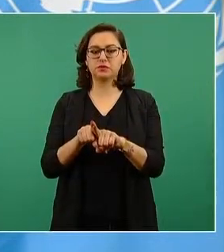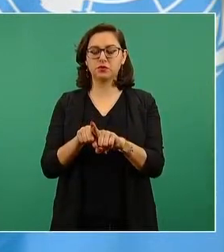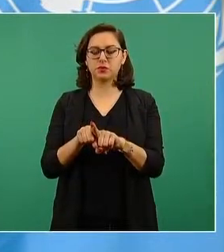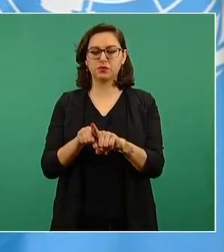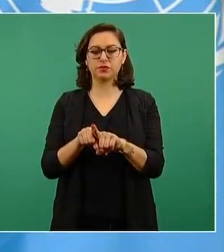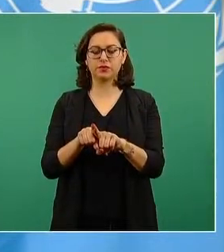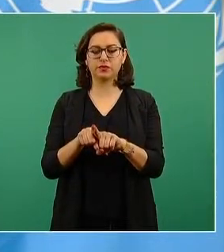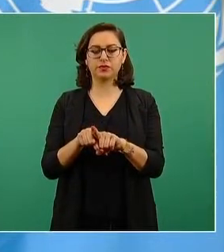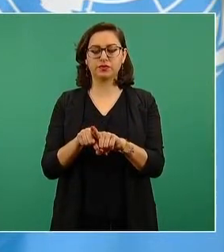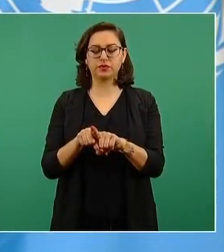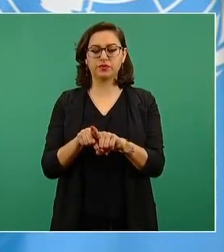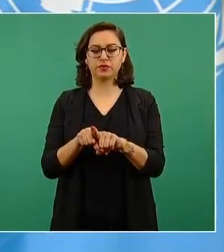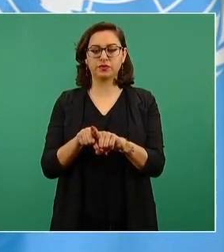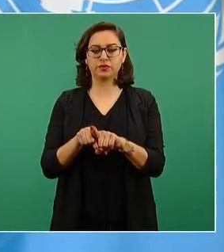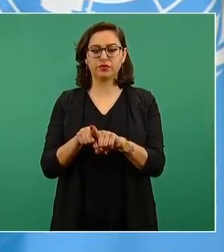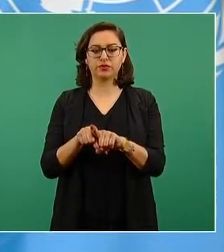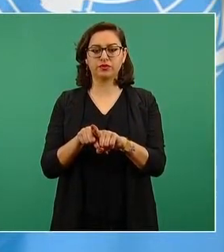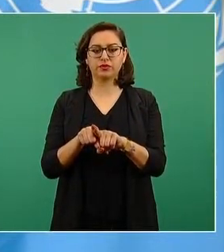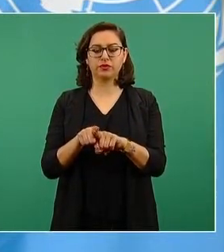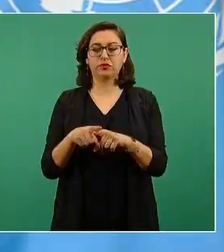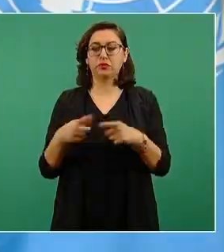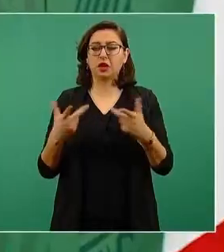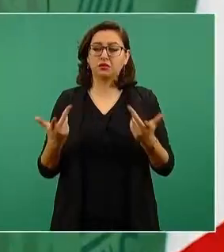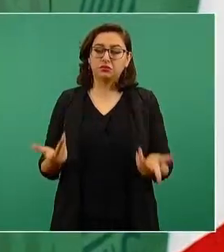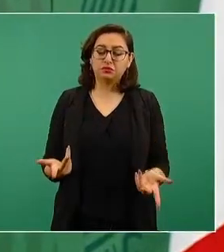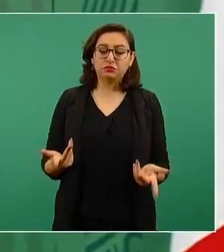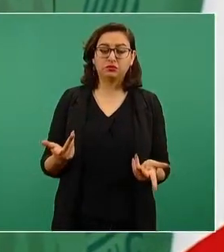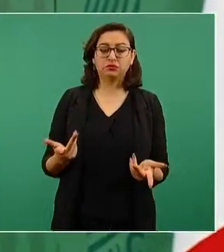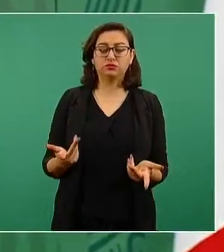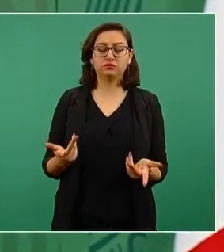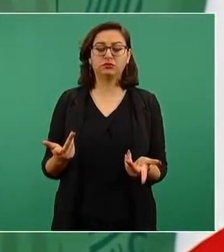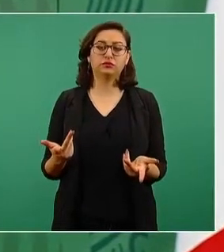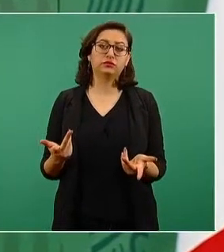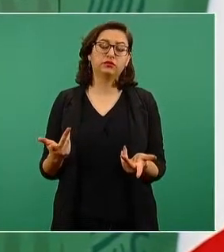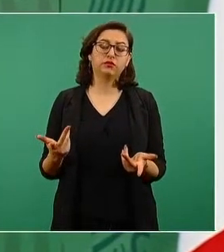separarse, verse como una